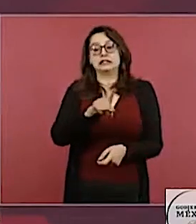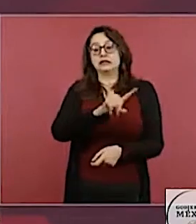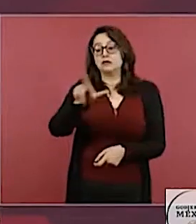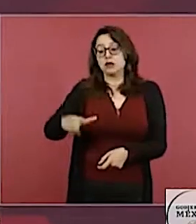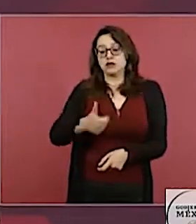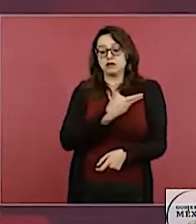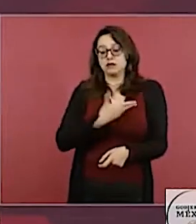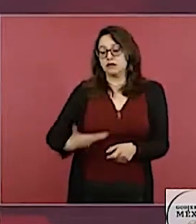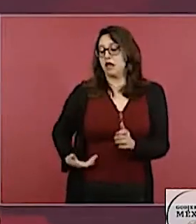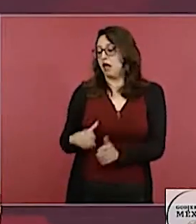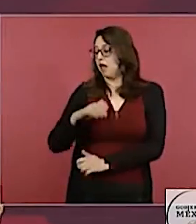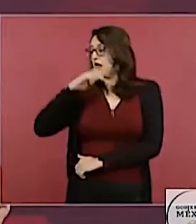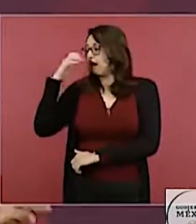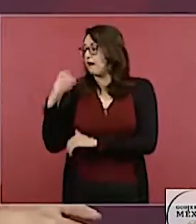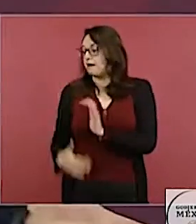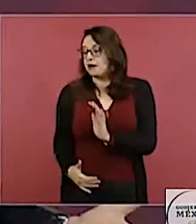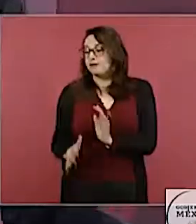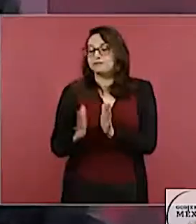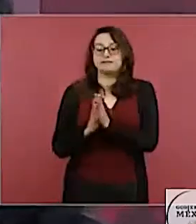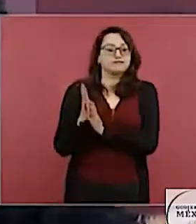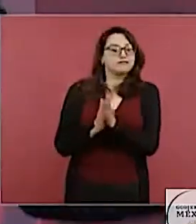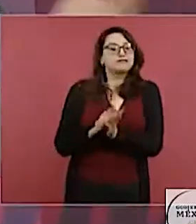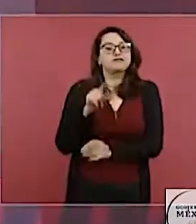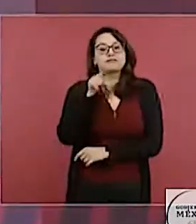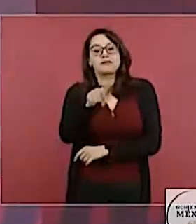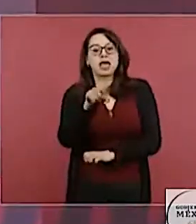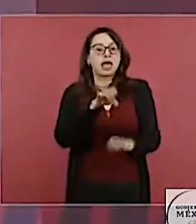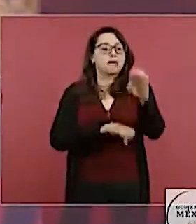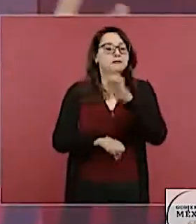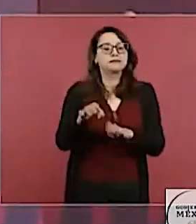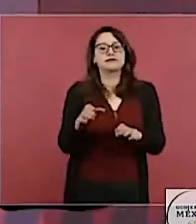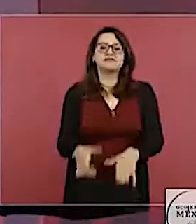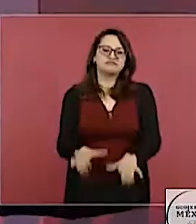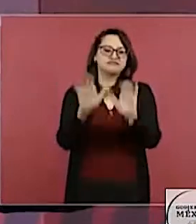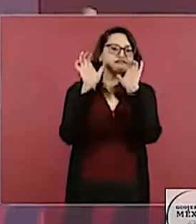que fue la empresa más